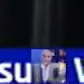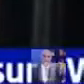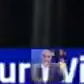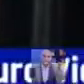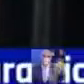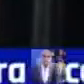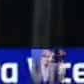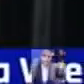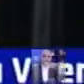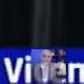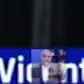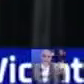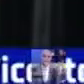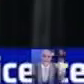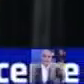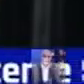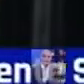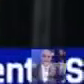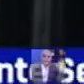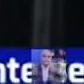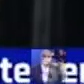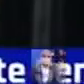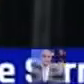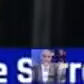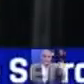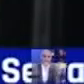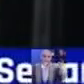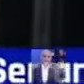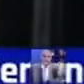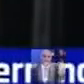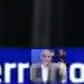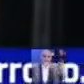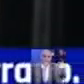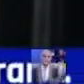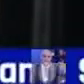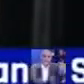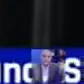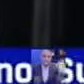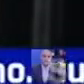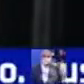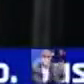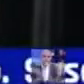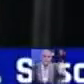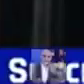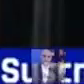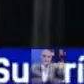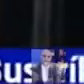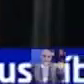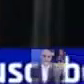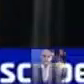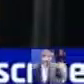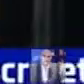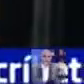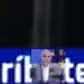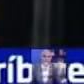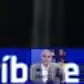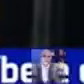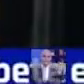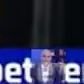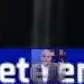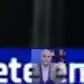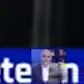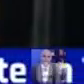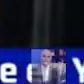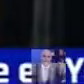Censura. Ricardo, pues lamentable lo que está ocurriendo en el Senado con estos panistas que actúan como pandilleros,